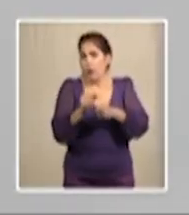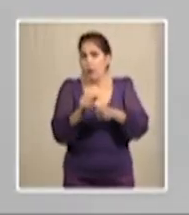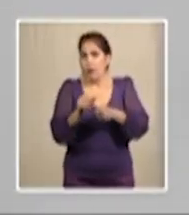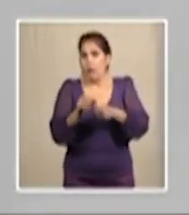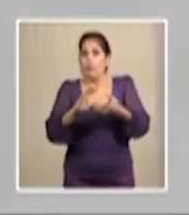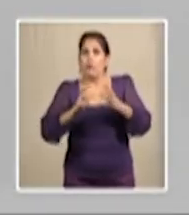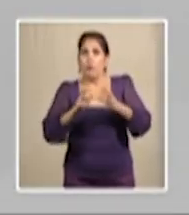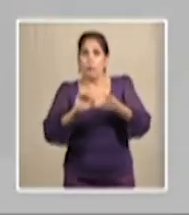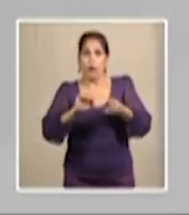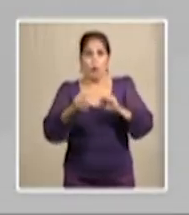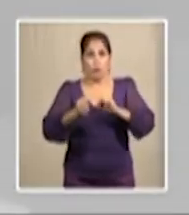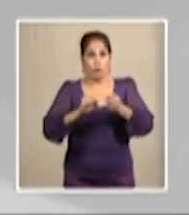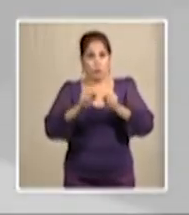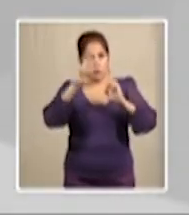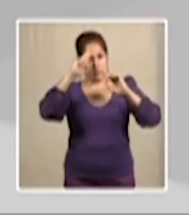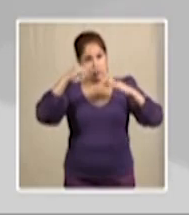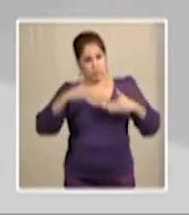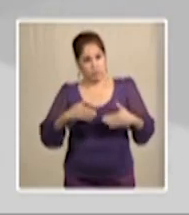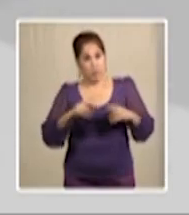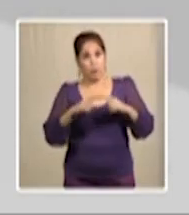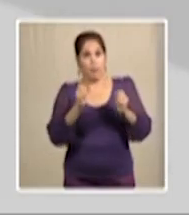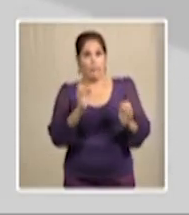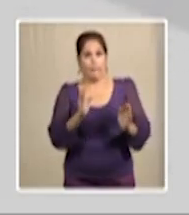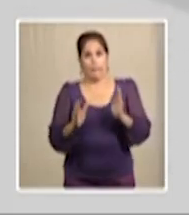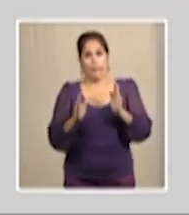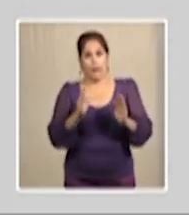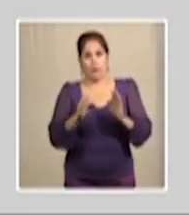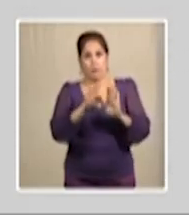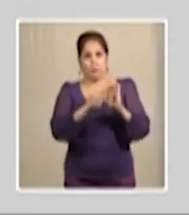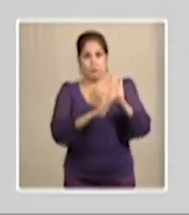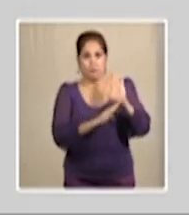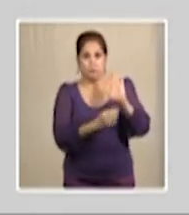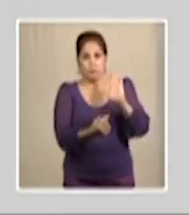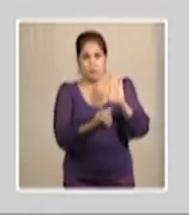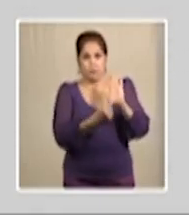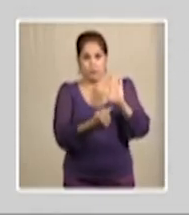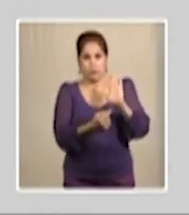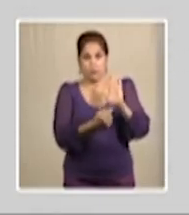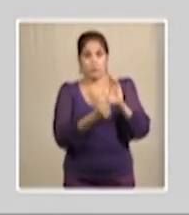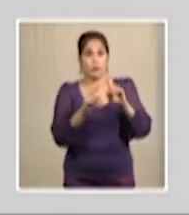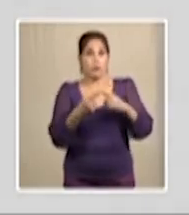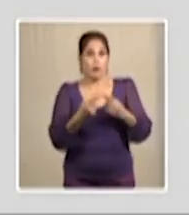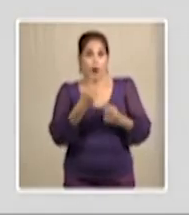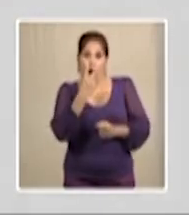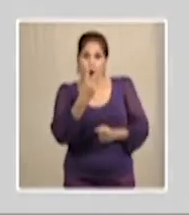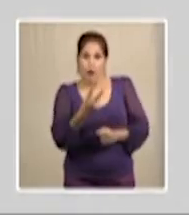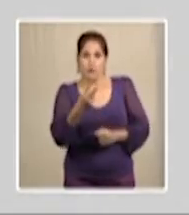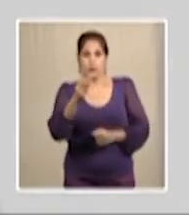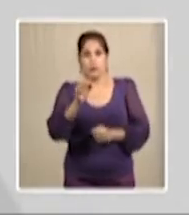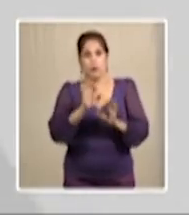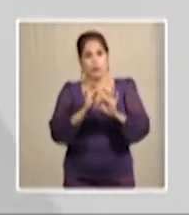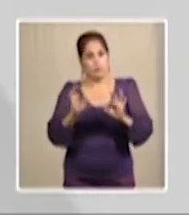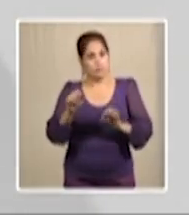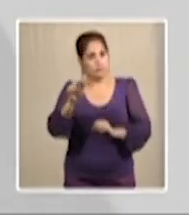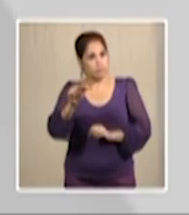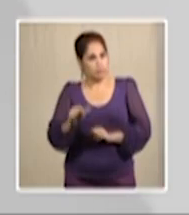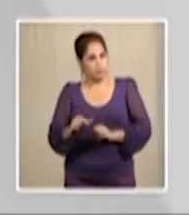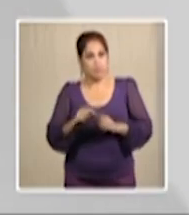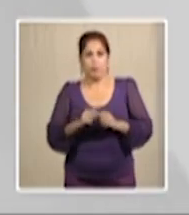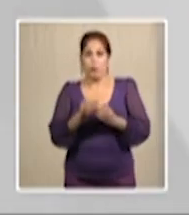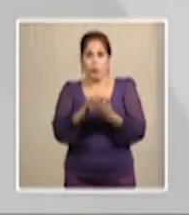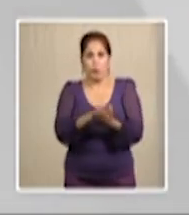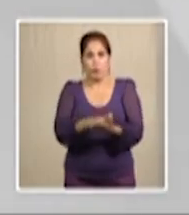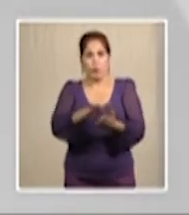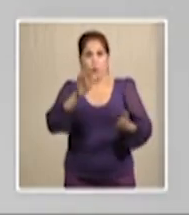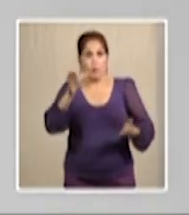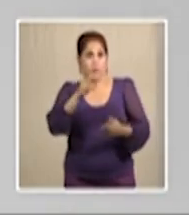explícitos ante la preocupación y duda de los televidentes sobre los elementos que se tienen en cuenta para estar entre los 20 primeros lugares el estado de